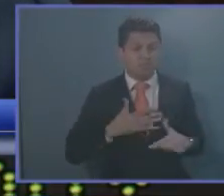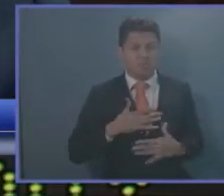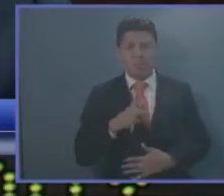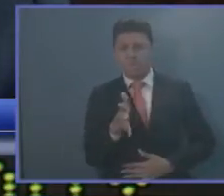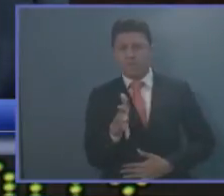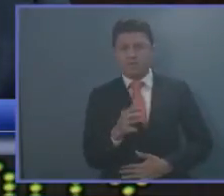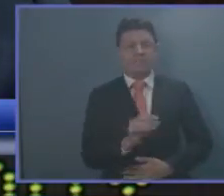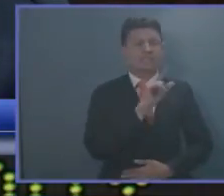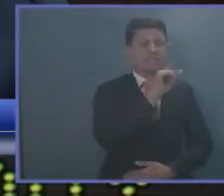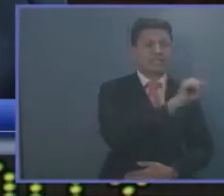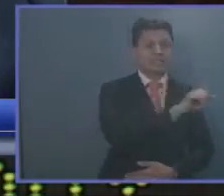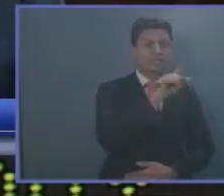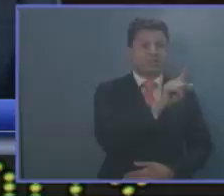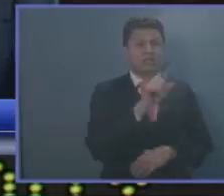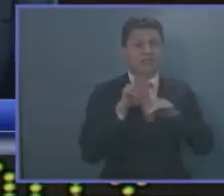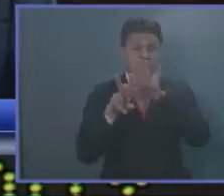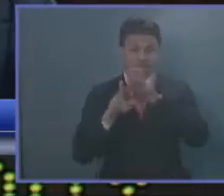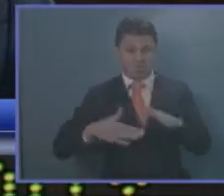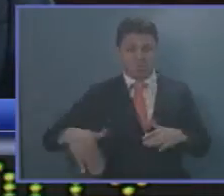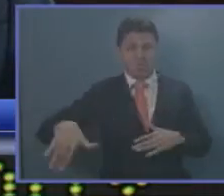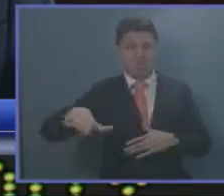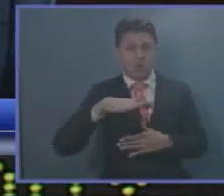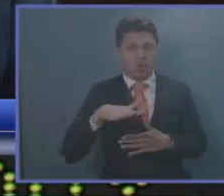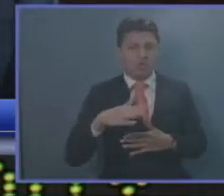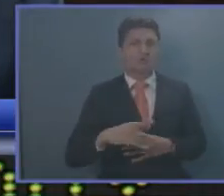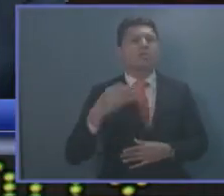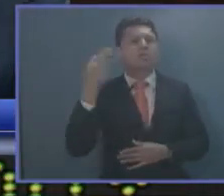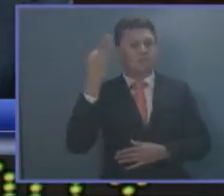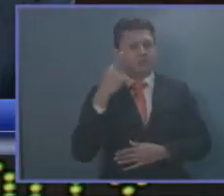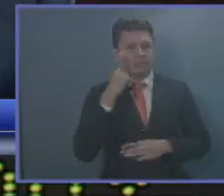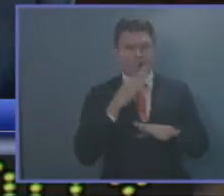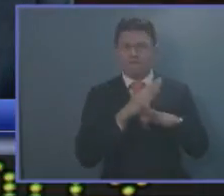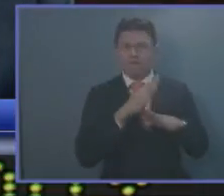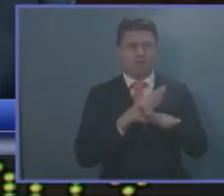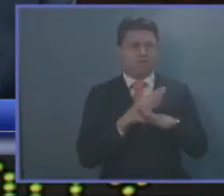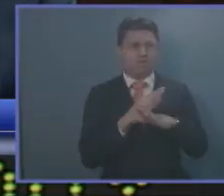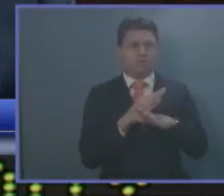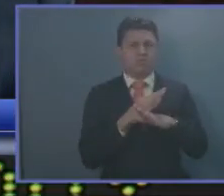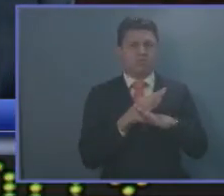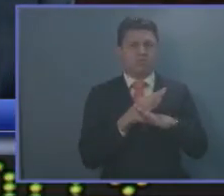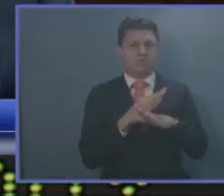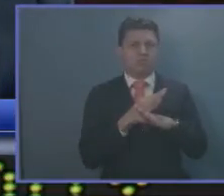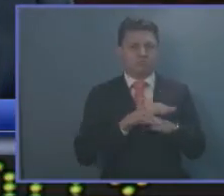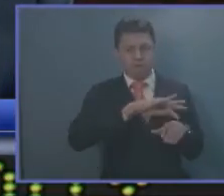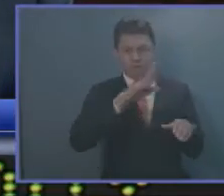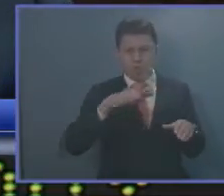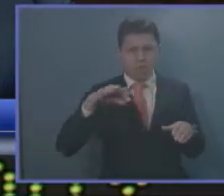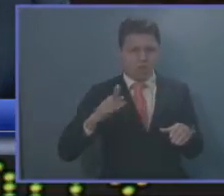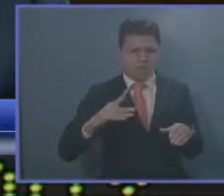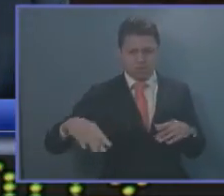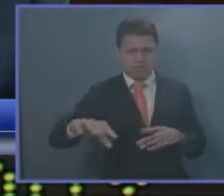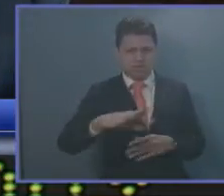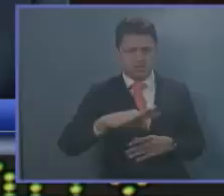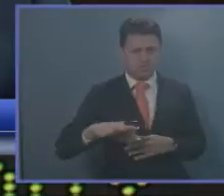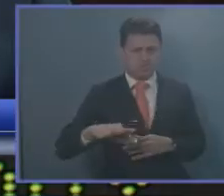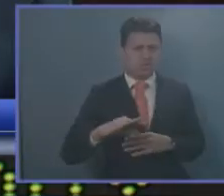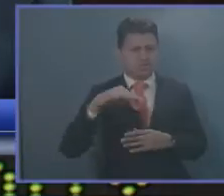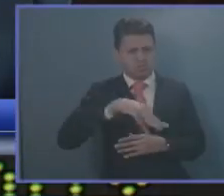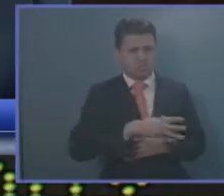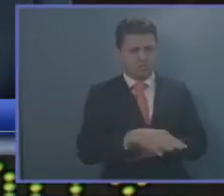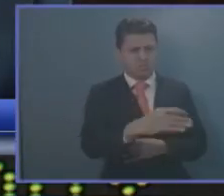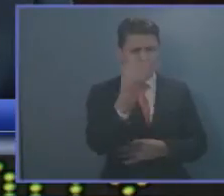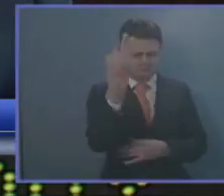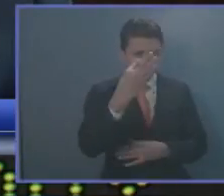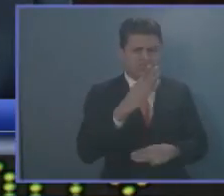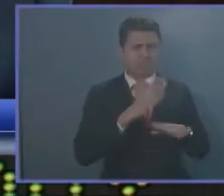aproximadamente 117 áreas naturales protegidas, reservas de biosfera y parques nacionales que